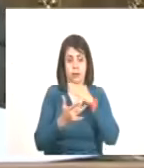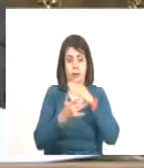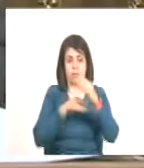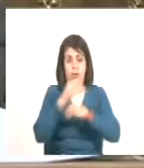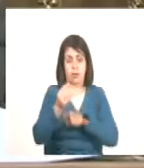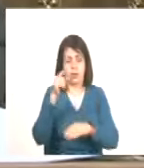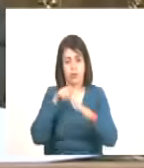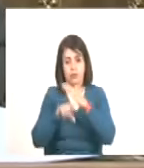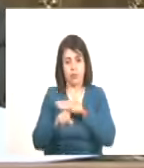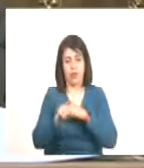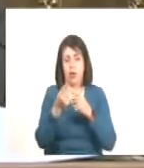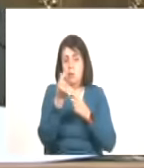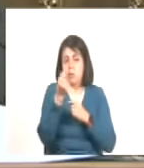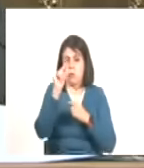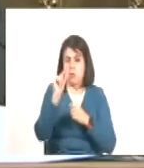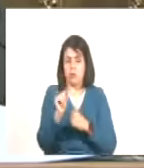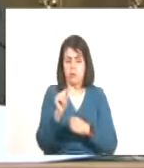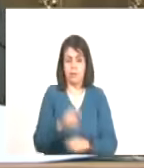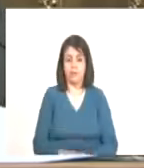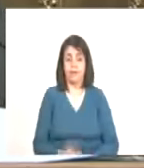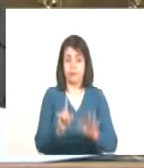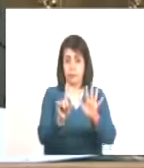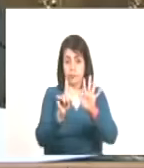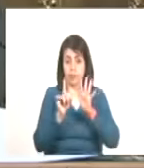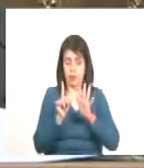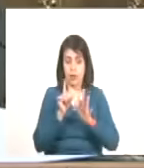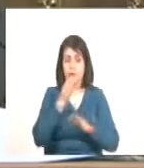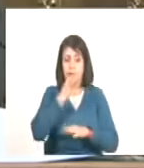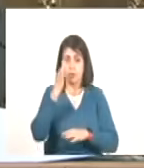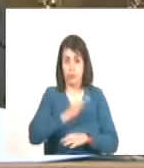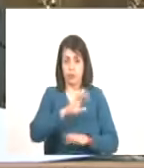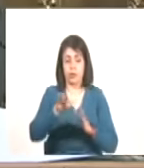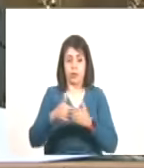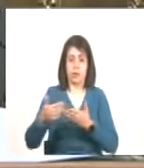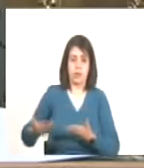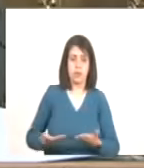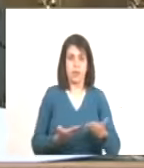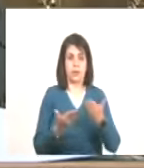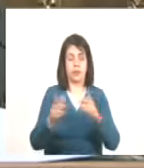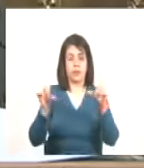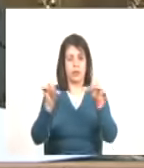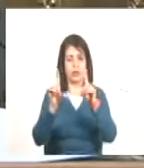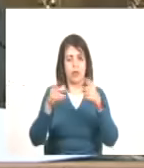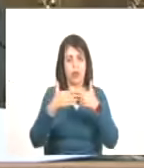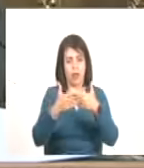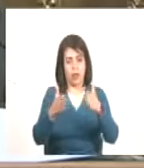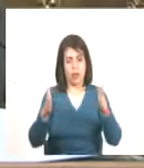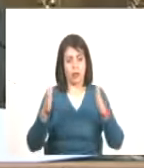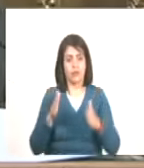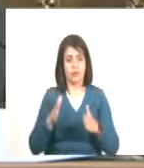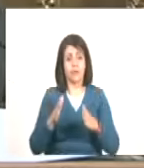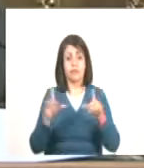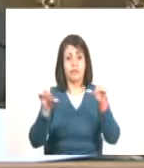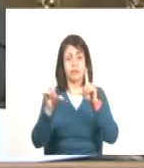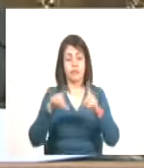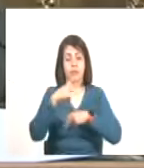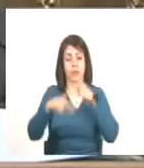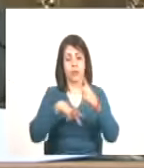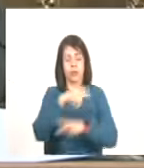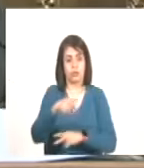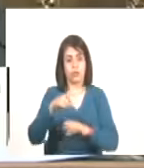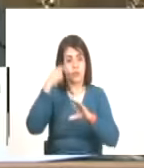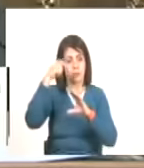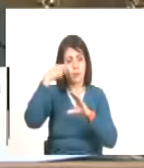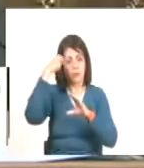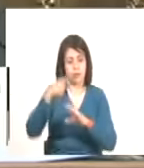sean accesibles al menor costo. 6. Asegurar que prestadores de servicios de televisión abierta y canales de producción nacional